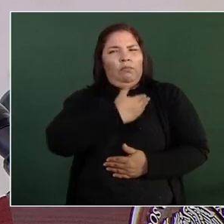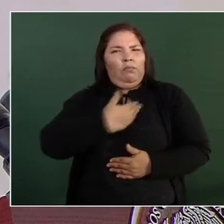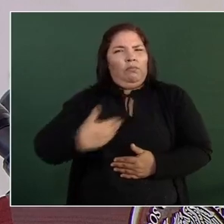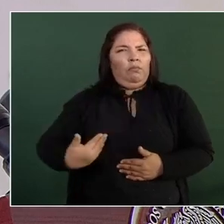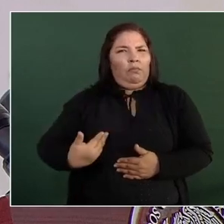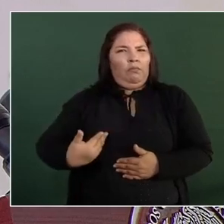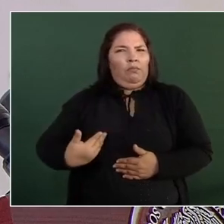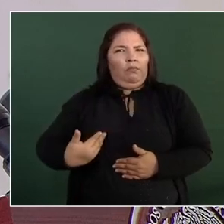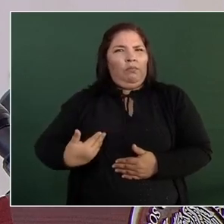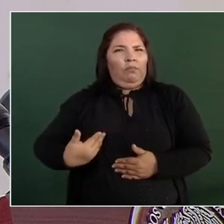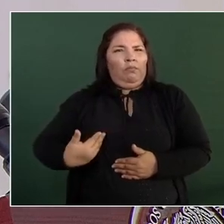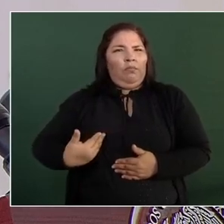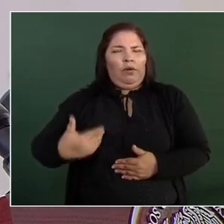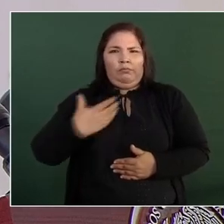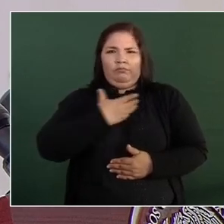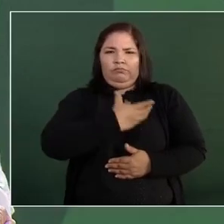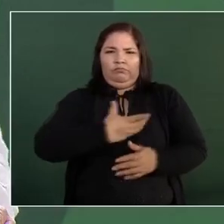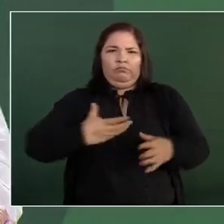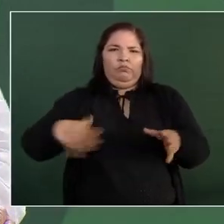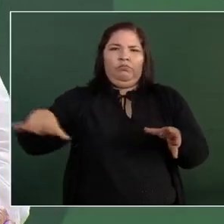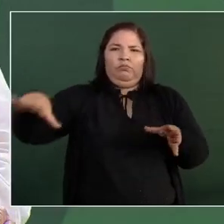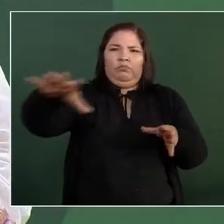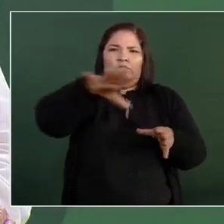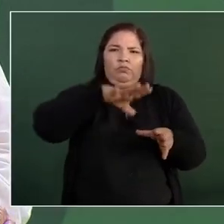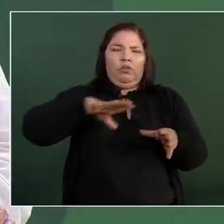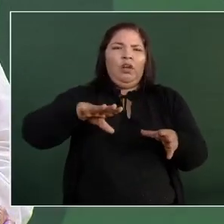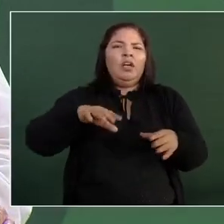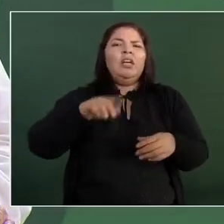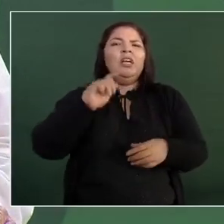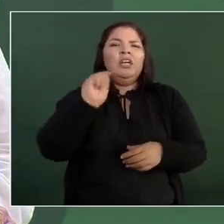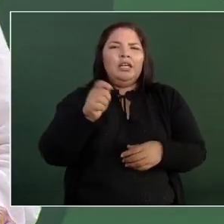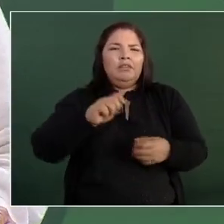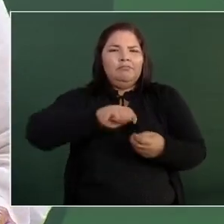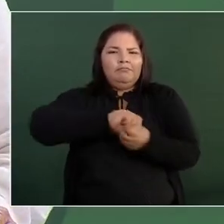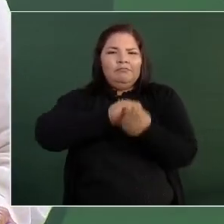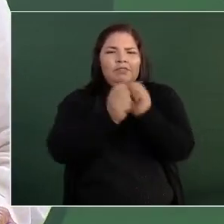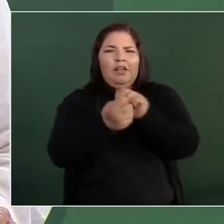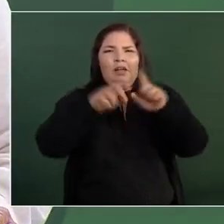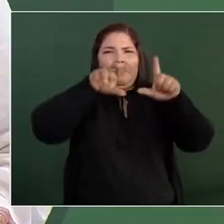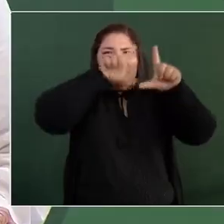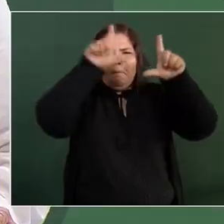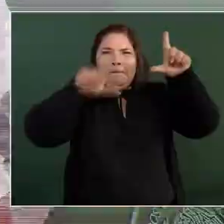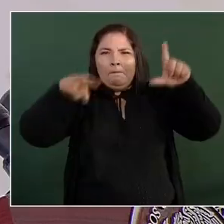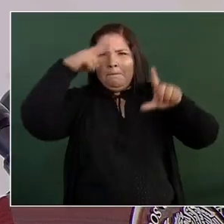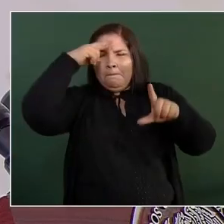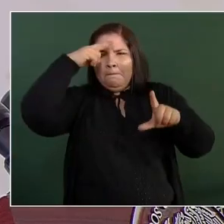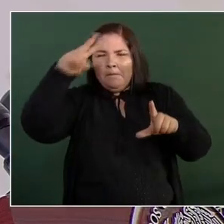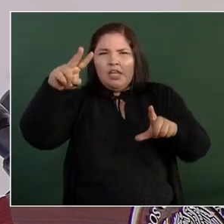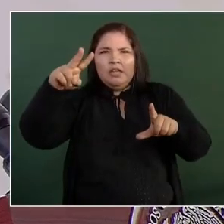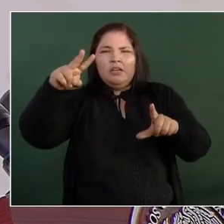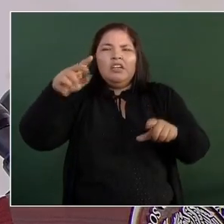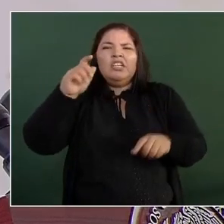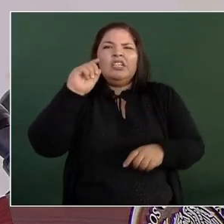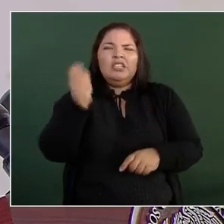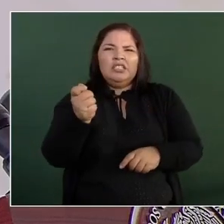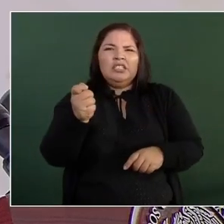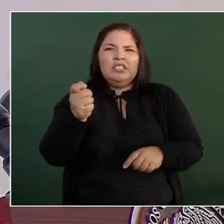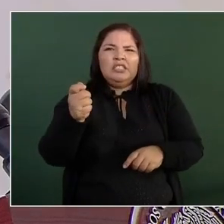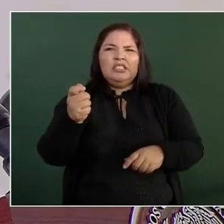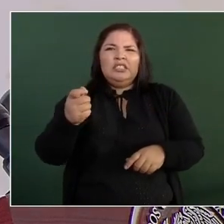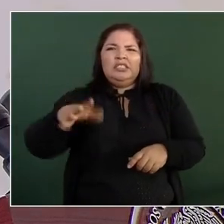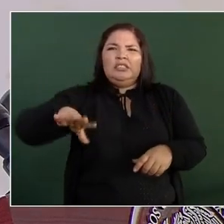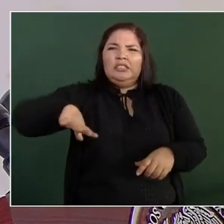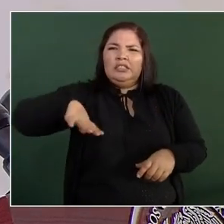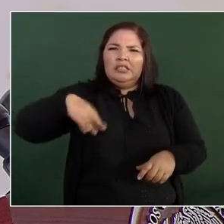en el Zócalo, dijo, ¿saben qué es lo que nos ha llevado a la transformación de este país? La lucha, lo digo con un solo